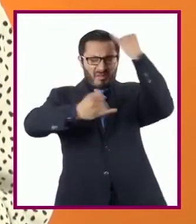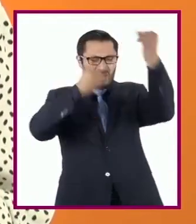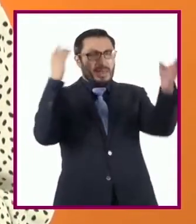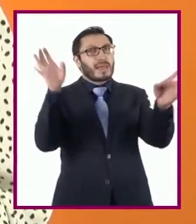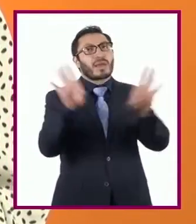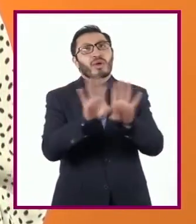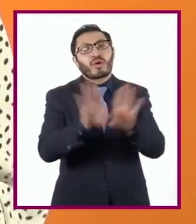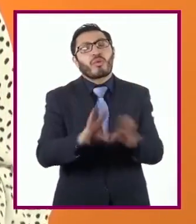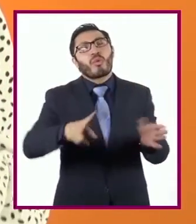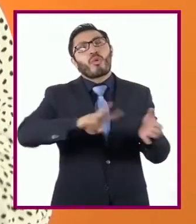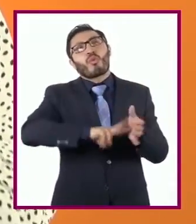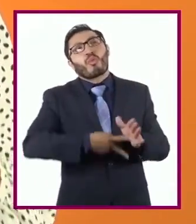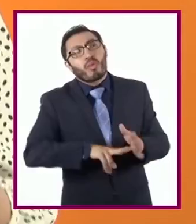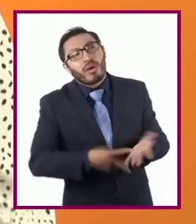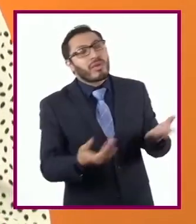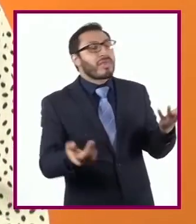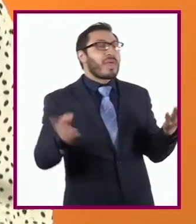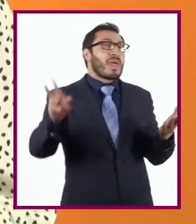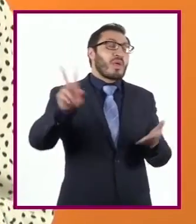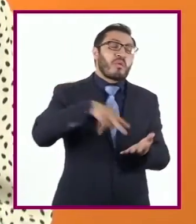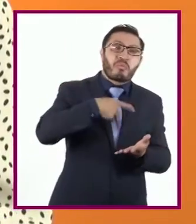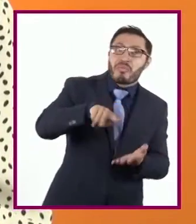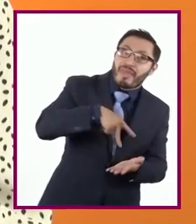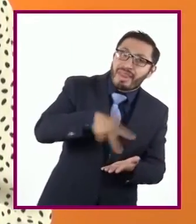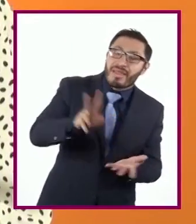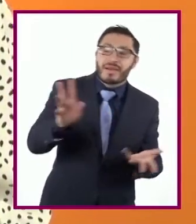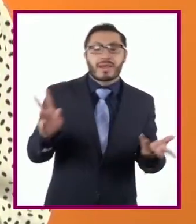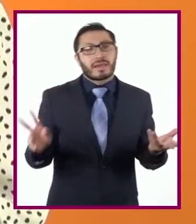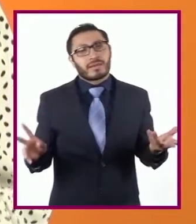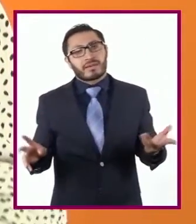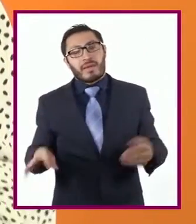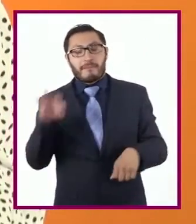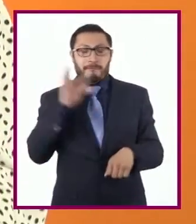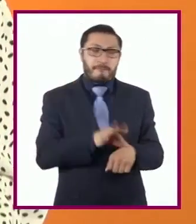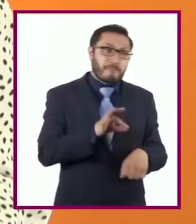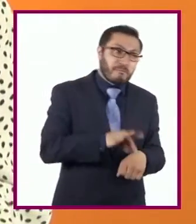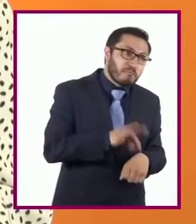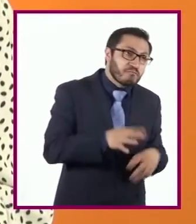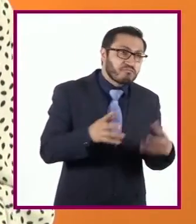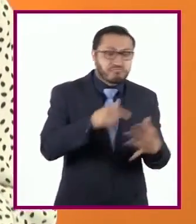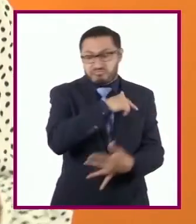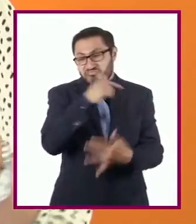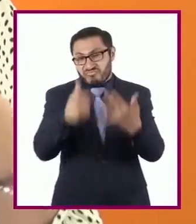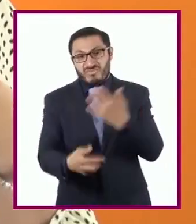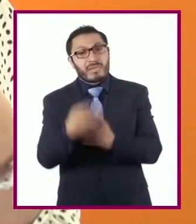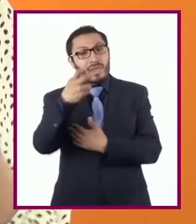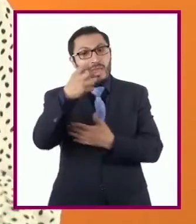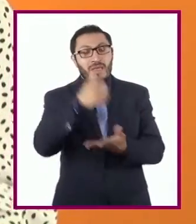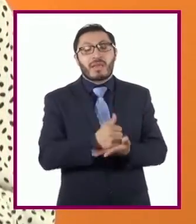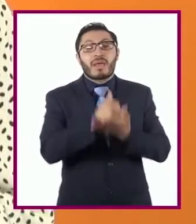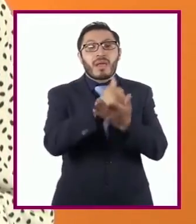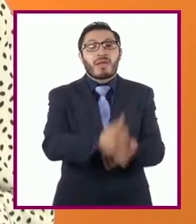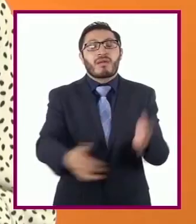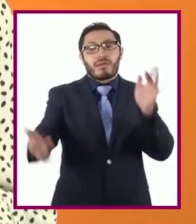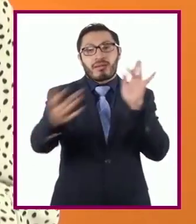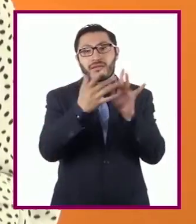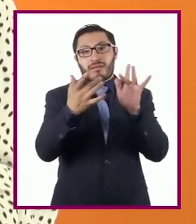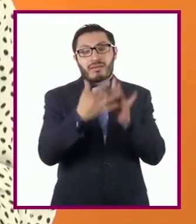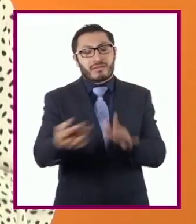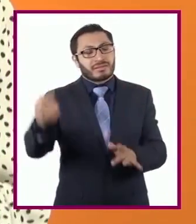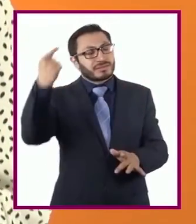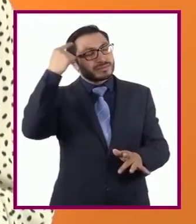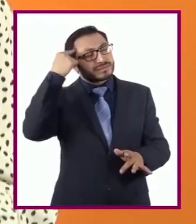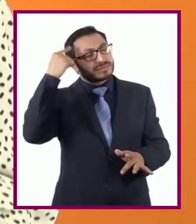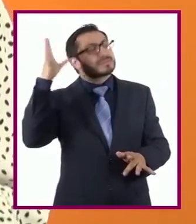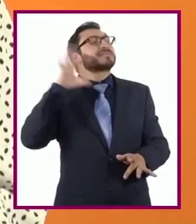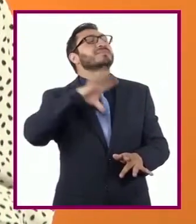ser un ingeniero, cómo sería ser una bailarina, cómo sería ser un médico. Eso les va a ayudar a conectarse con su pasión. Y